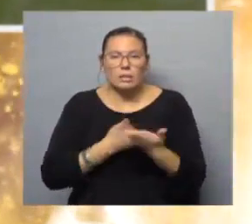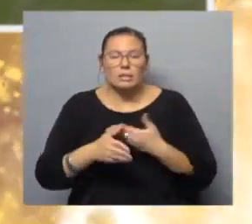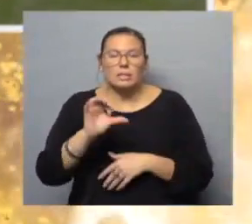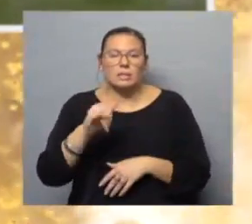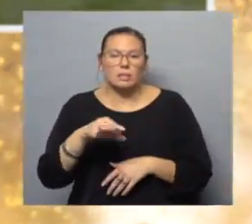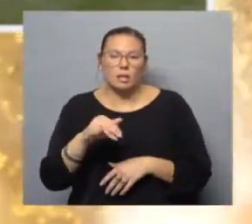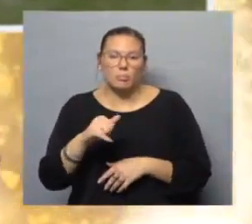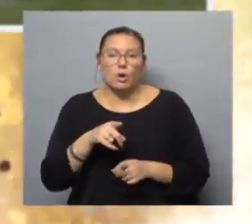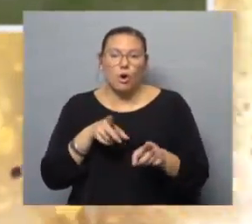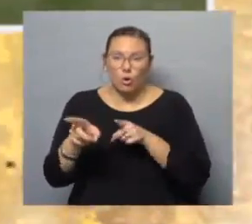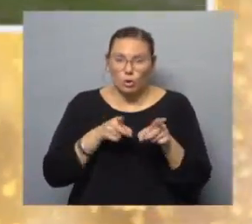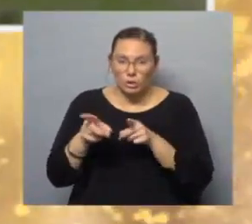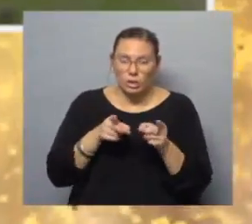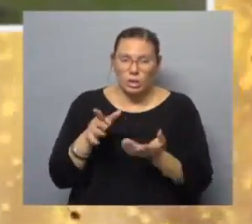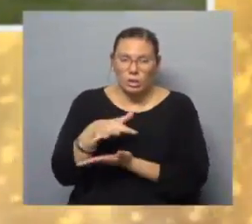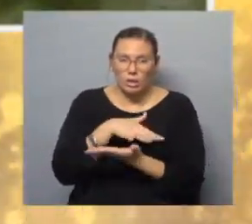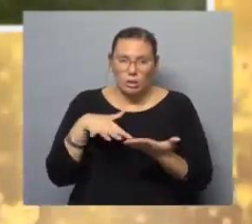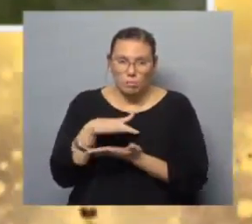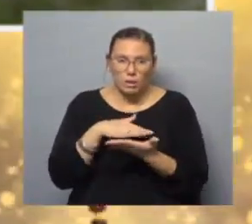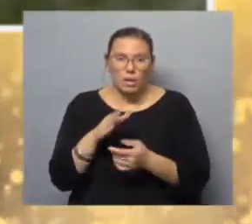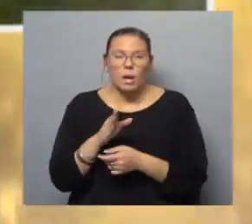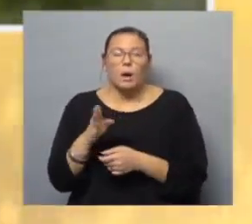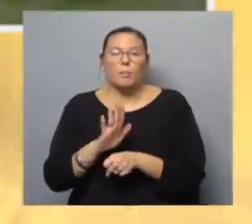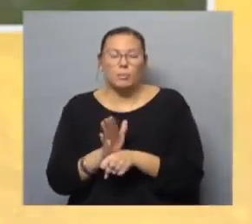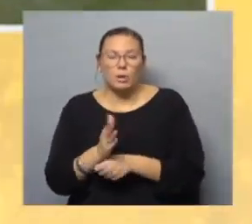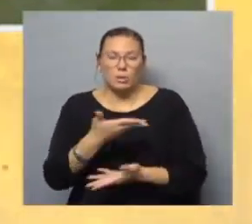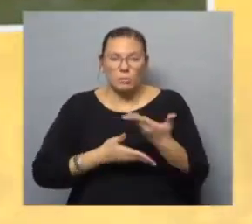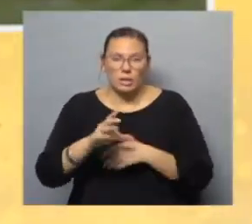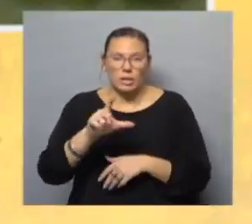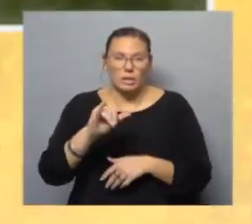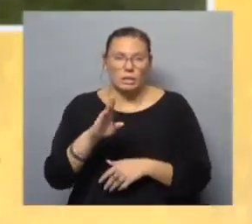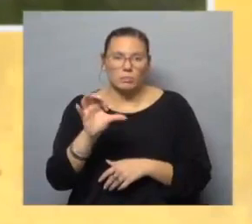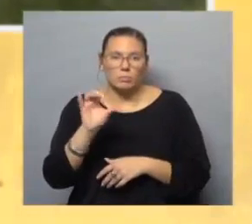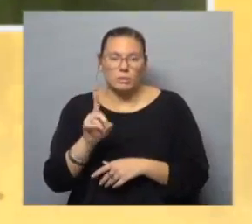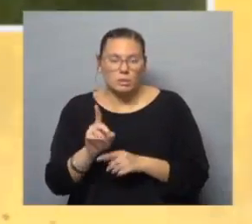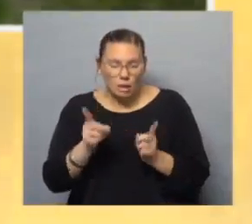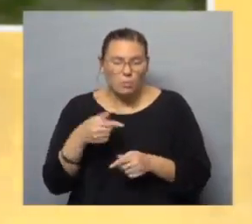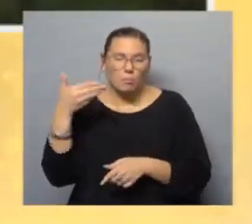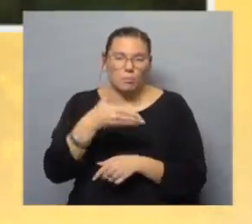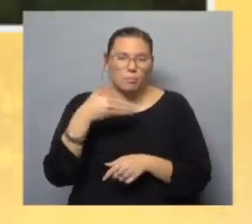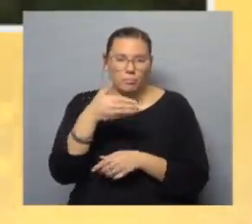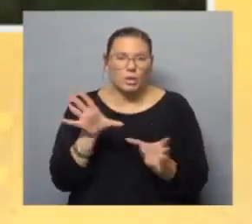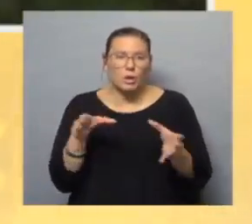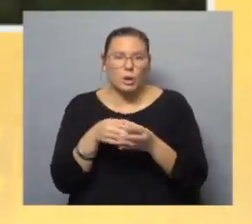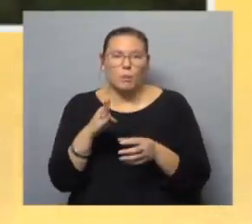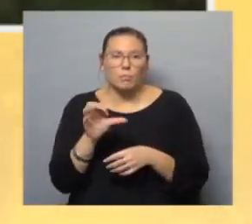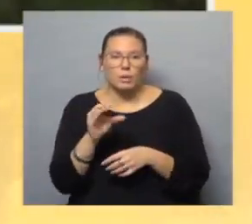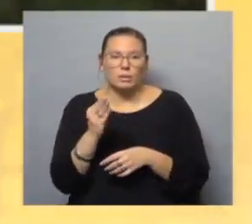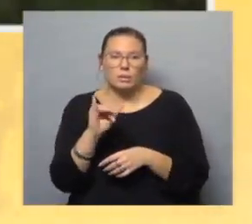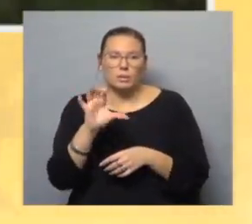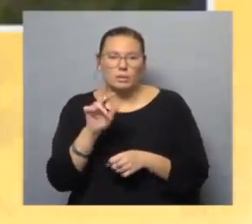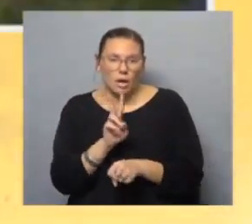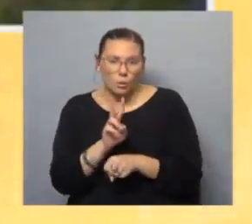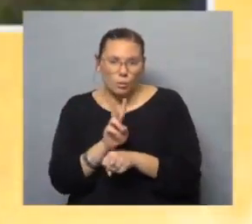Ecosistémicos y coordinado por el Departamento de Biodiversidad y Genética del IPSE, y también con la participación del Núcleo de Pesquisa y Conservación